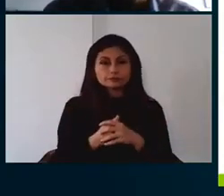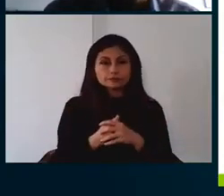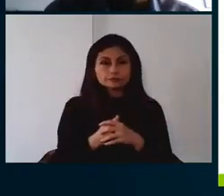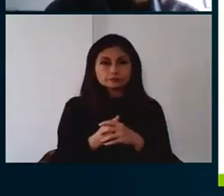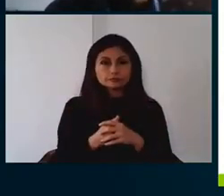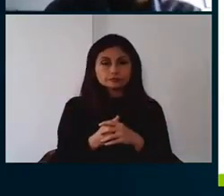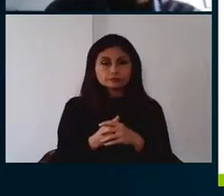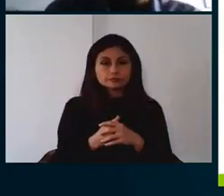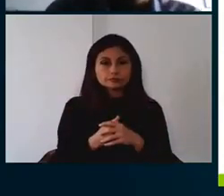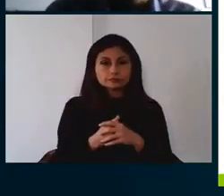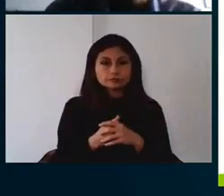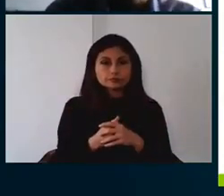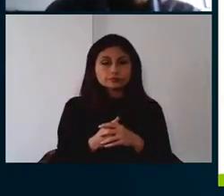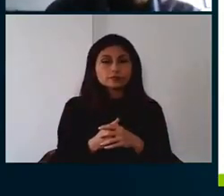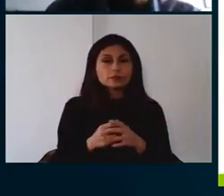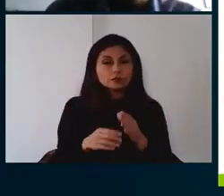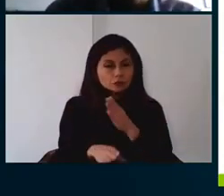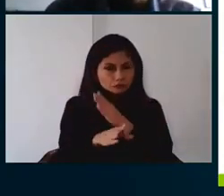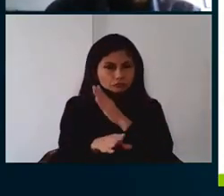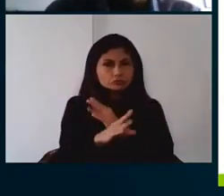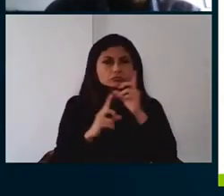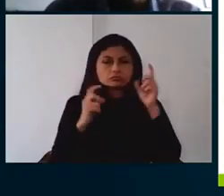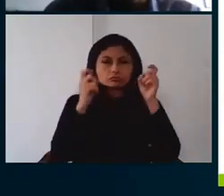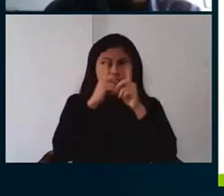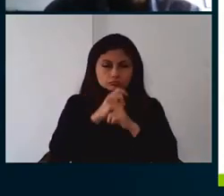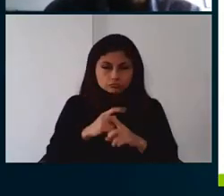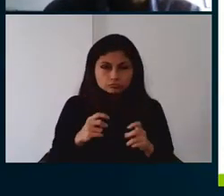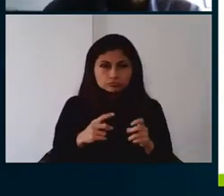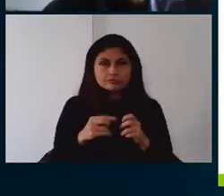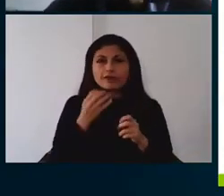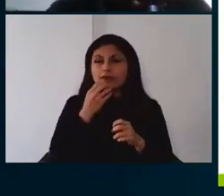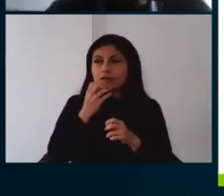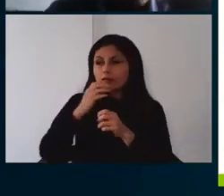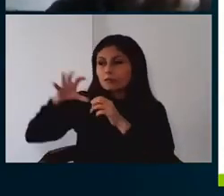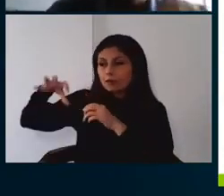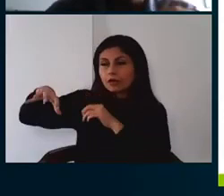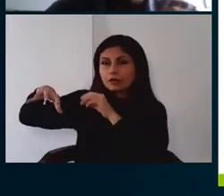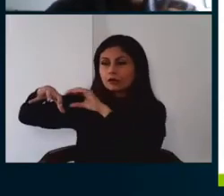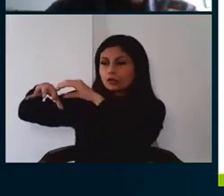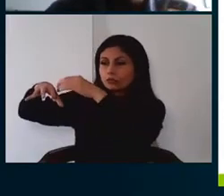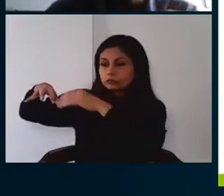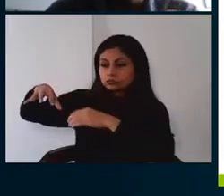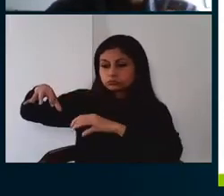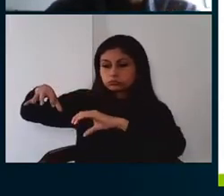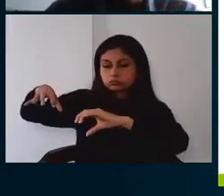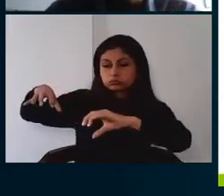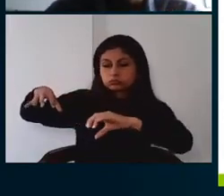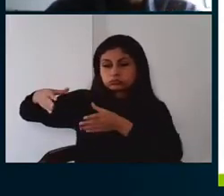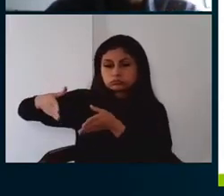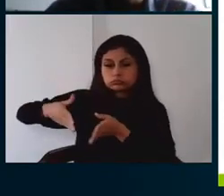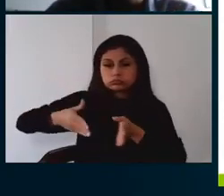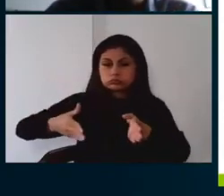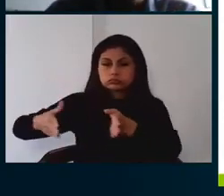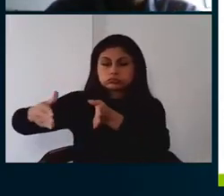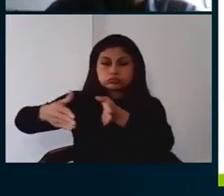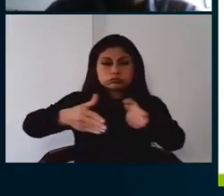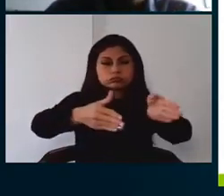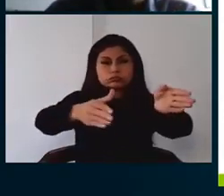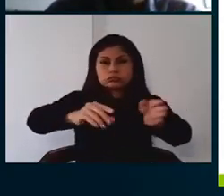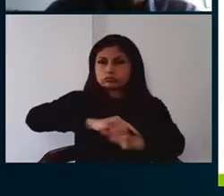Y el análisis puede continuar a lo largo de toda la planta. Por ejemplo, nuevamente insistiendo con los patrones de flujo, los mapas